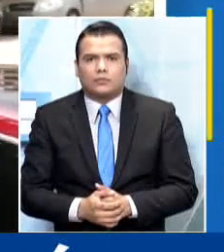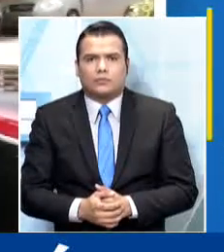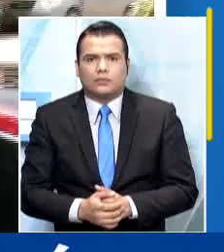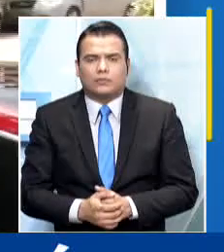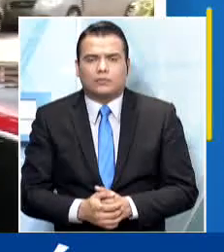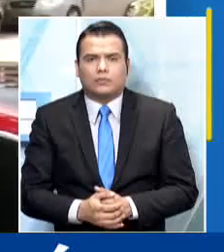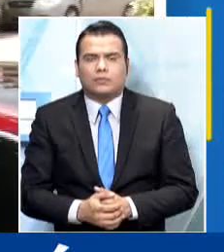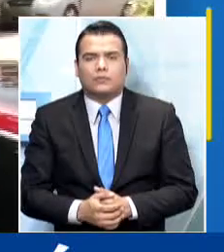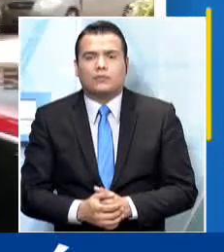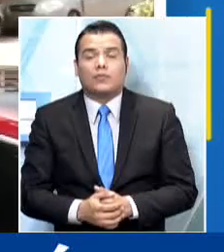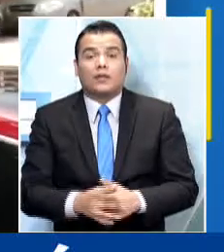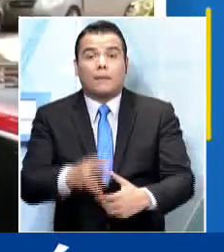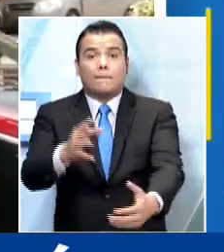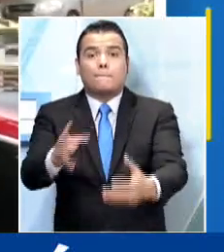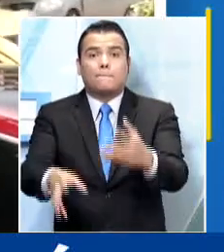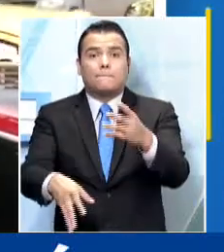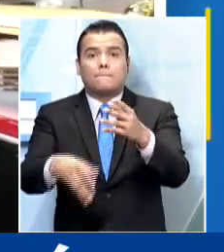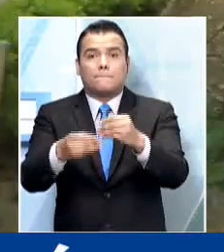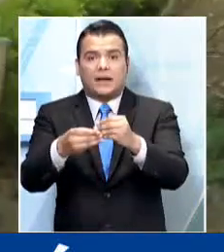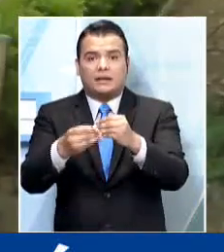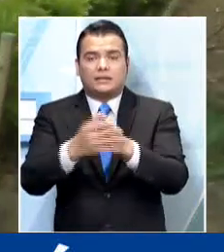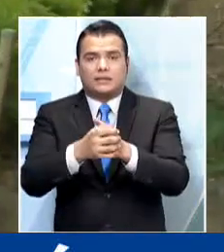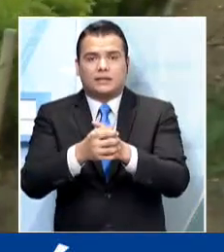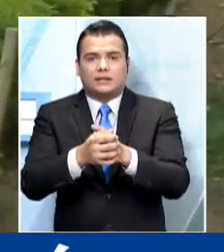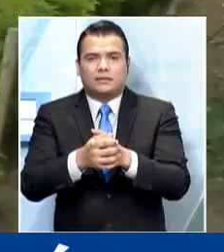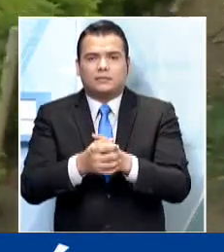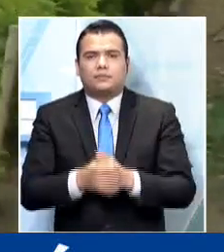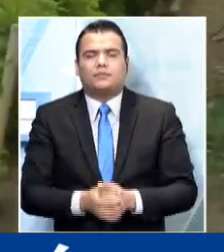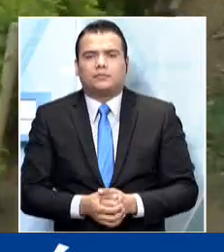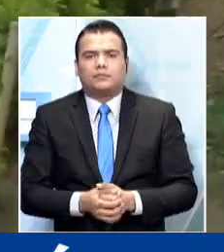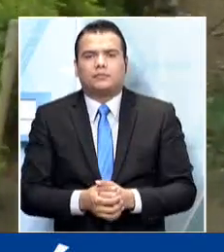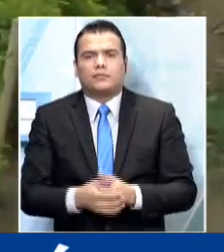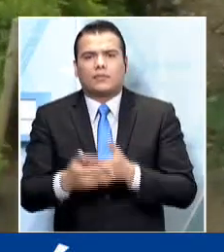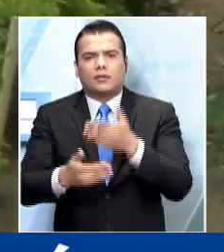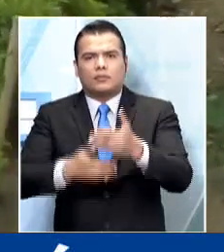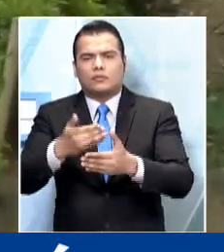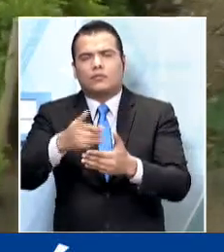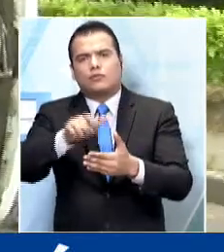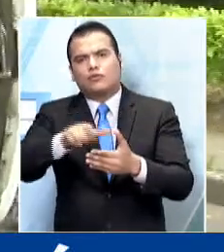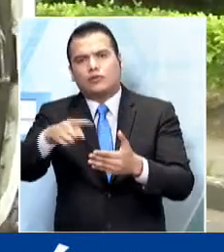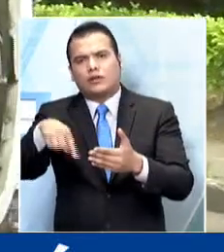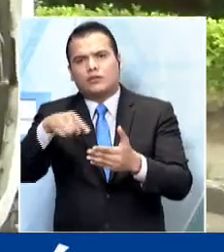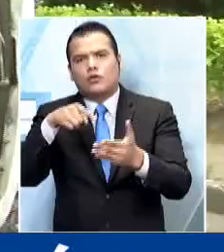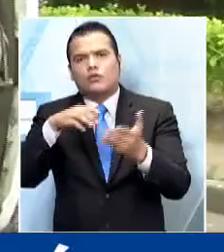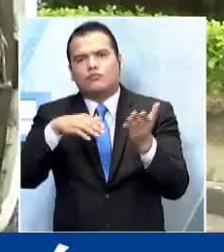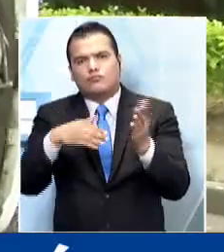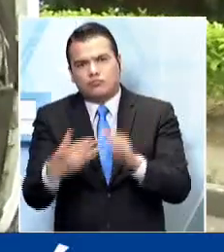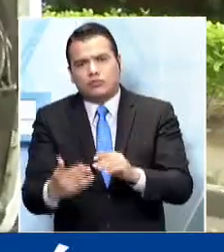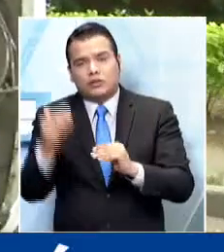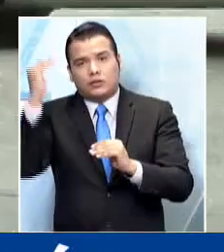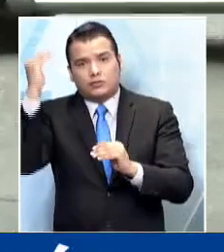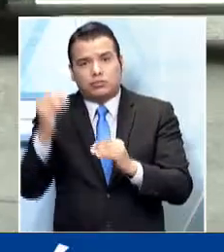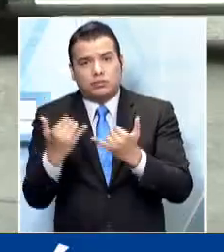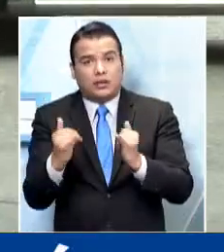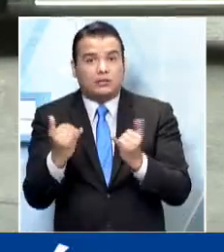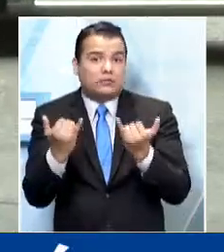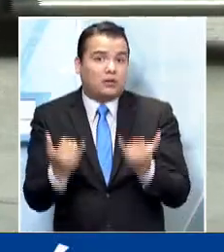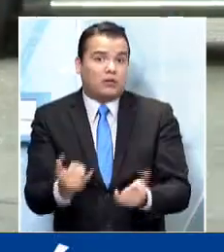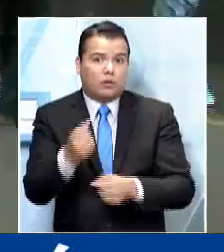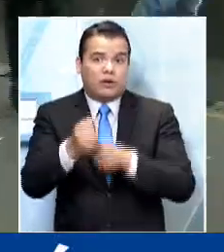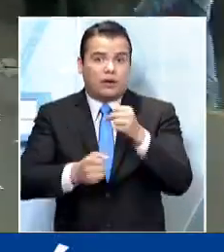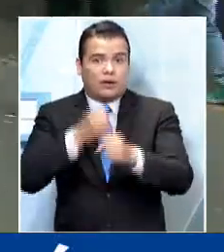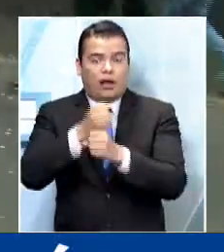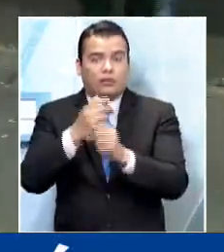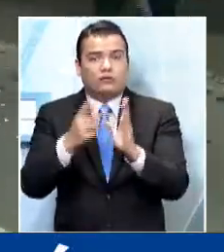acabo de mencionar, las fatalidades no presentaron la misma tendencia. Esto nos indica que durante este 2021